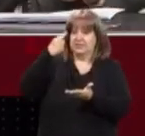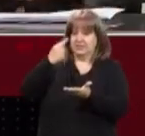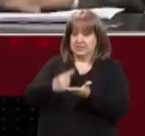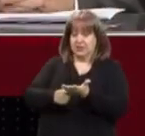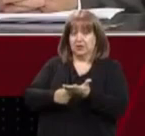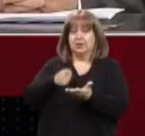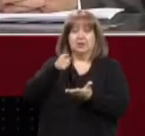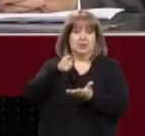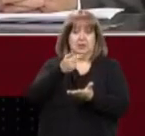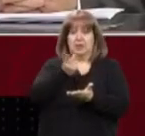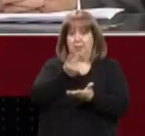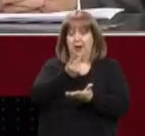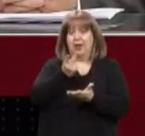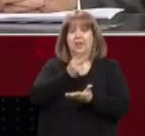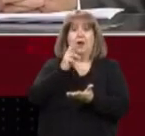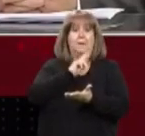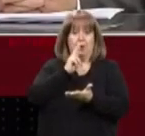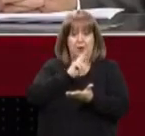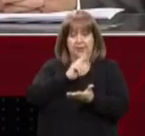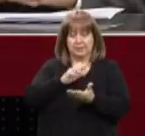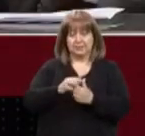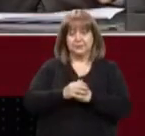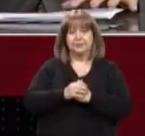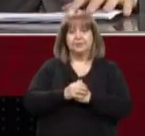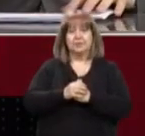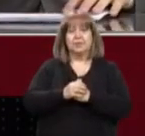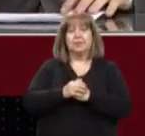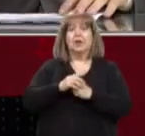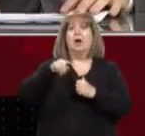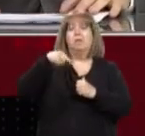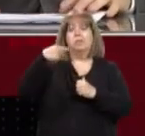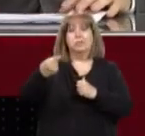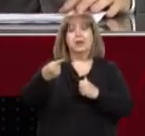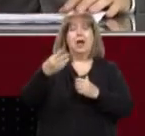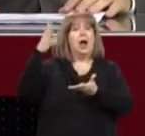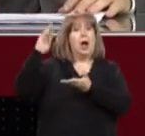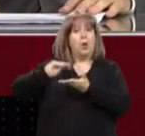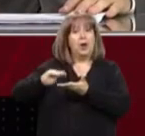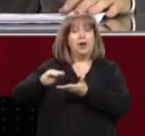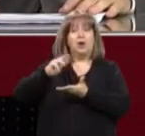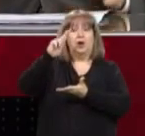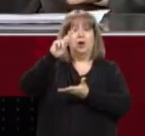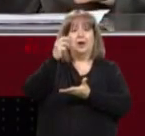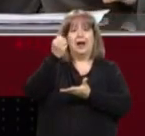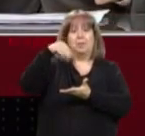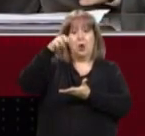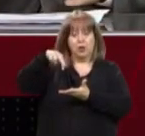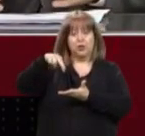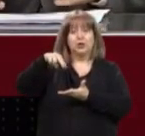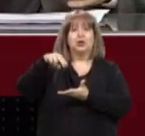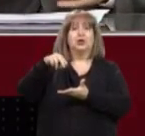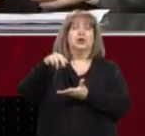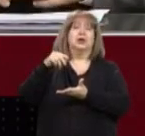que pueden caber para ambas imputadas. Está del otro lado Ramón Dupuy, el abuelo de Lucio, que va a dialogar con